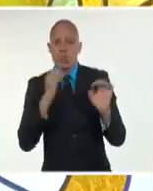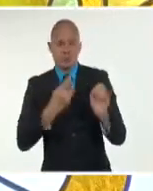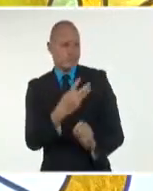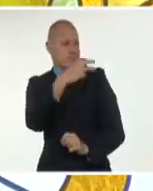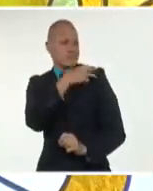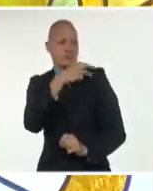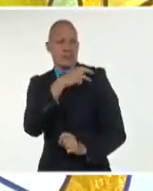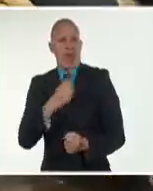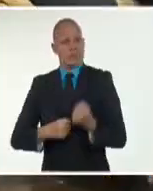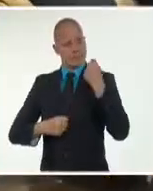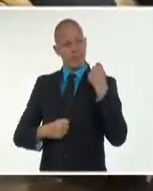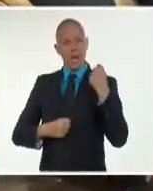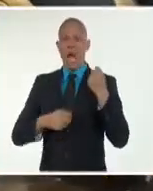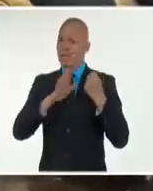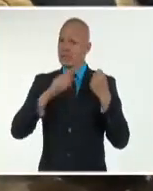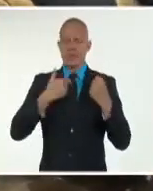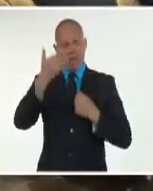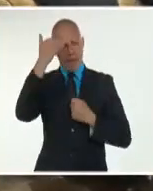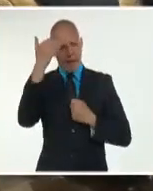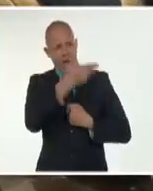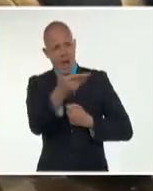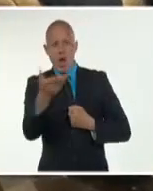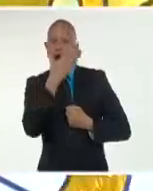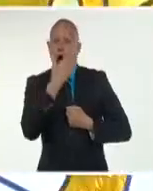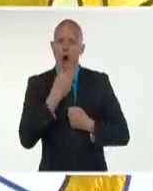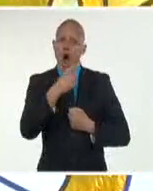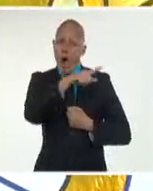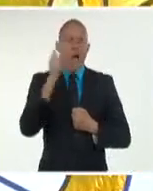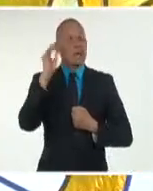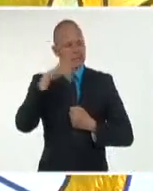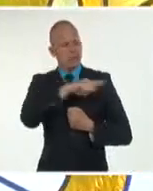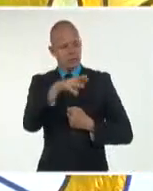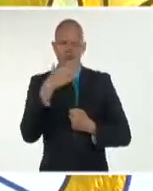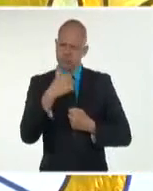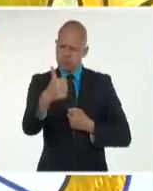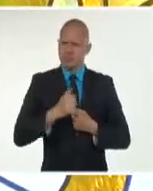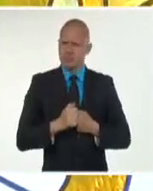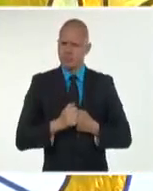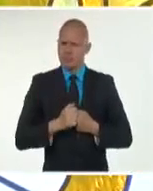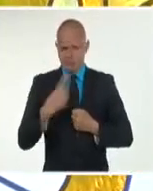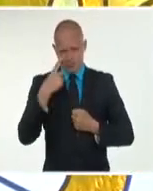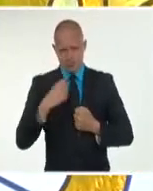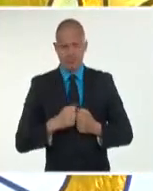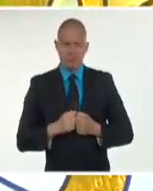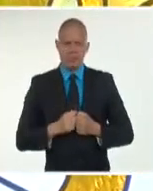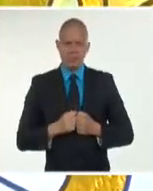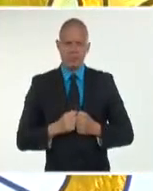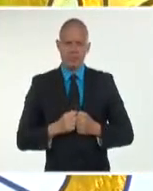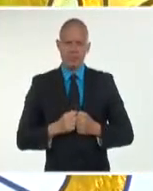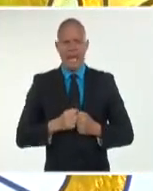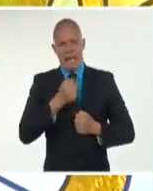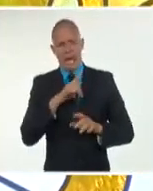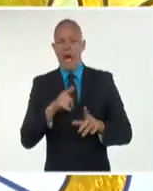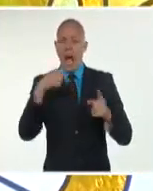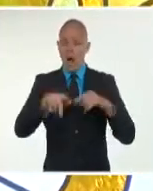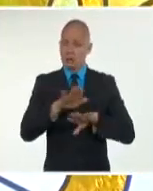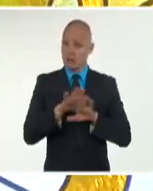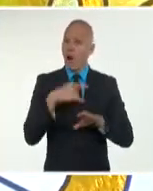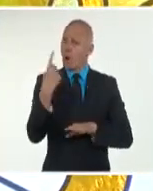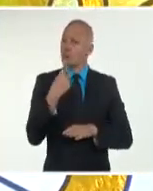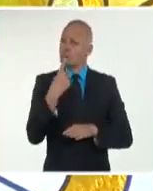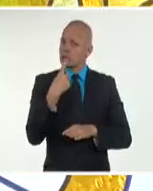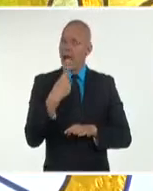cuadros salientes y reiteró la confianza en quienes asumen el relevo. Cuando hablamos de la renovación de los cuadros